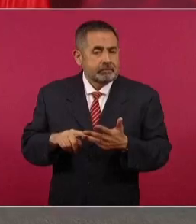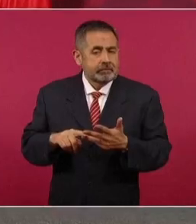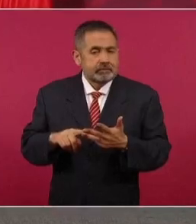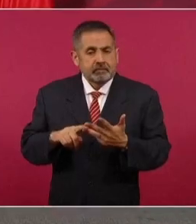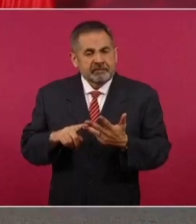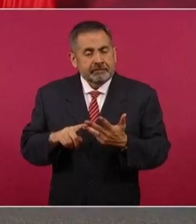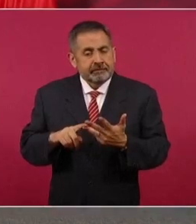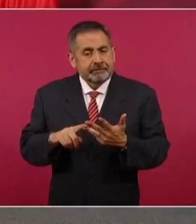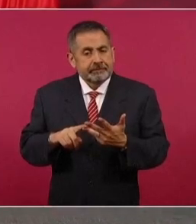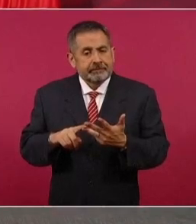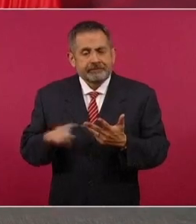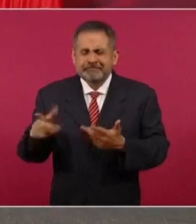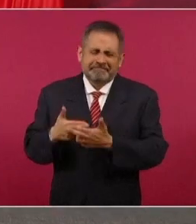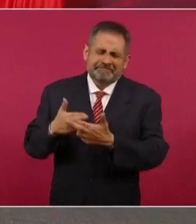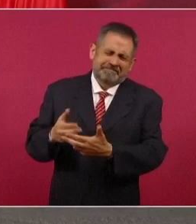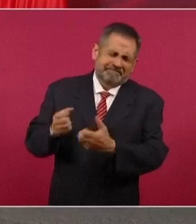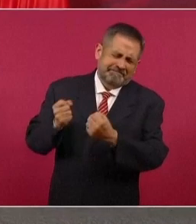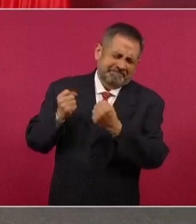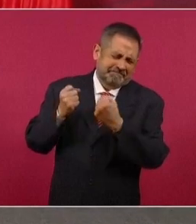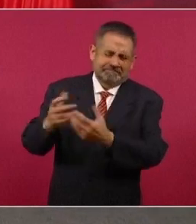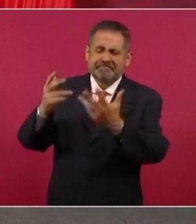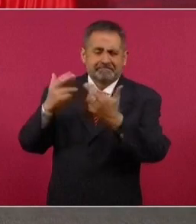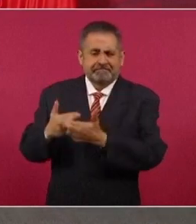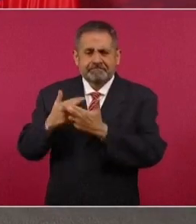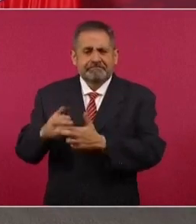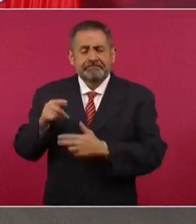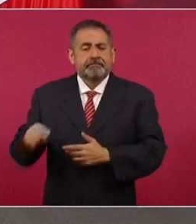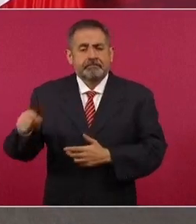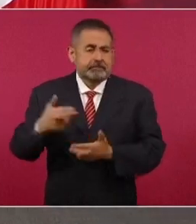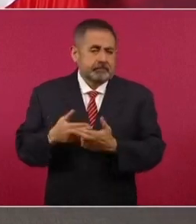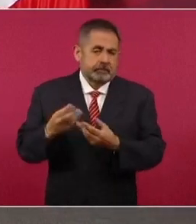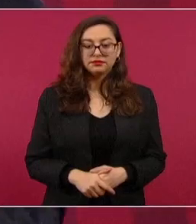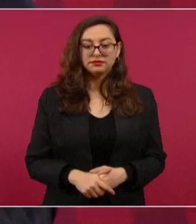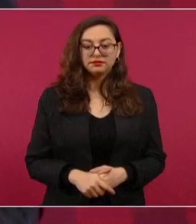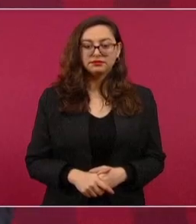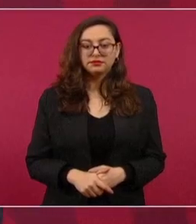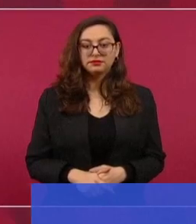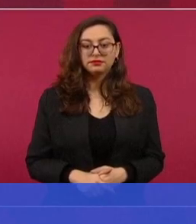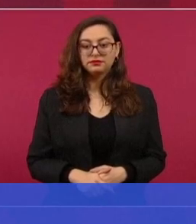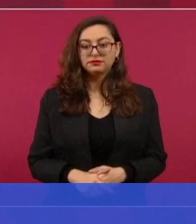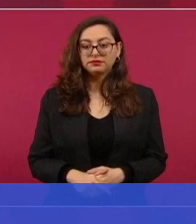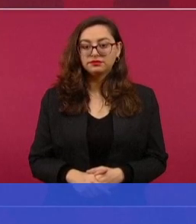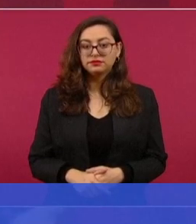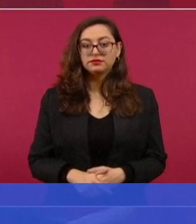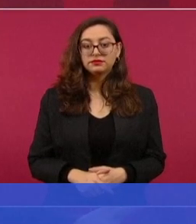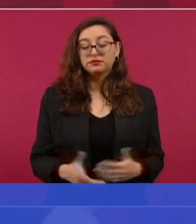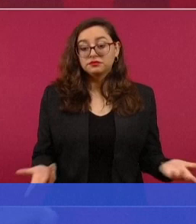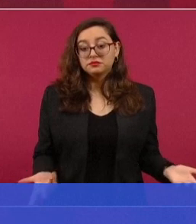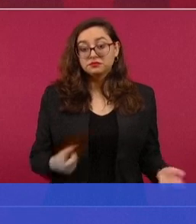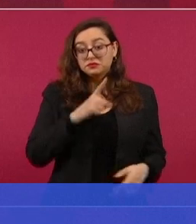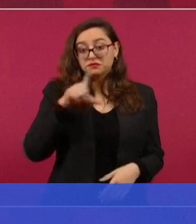reveló que no aparece registrado en el sistema de prisiones estadounidense el gobierno de Estados Unidos tiene que